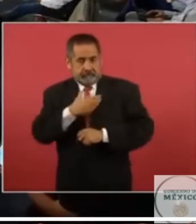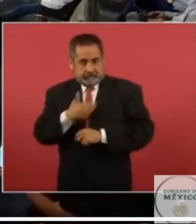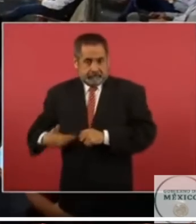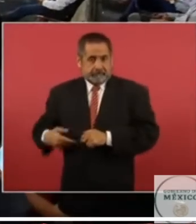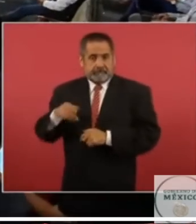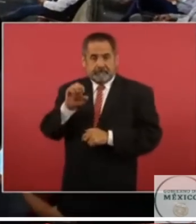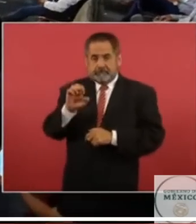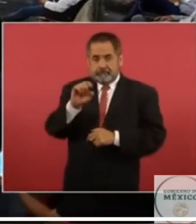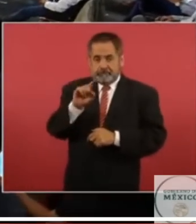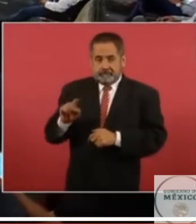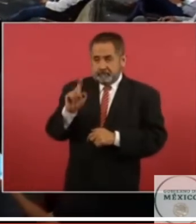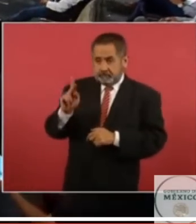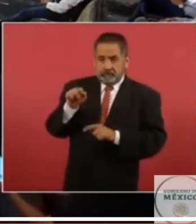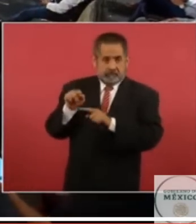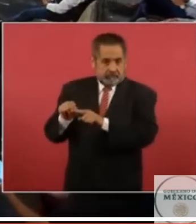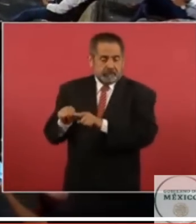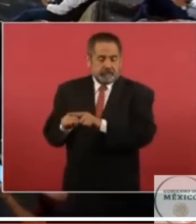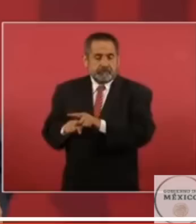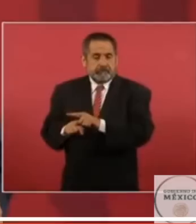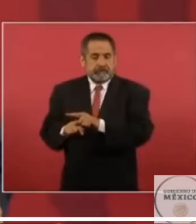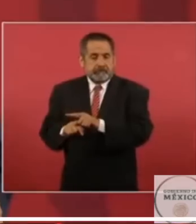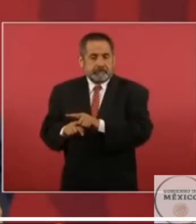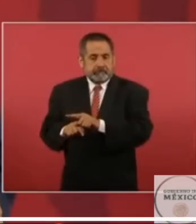y empieza Zedillo.